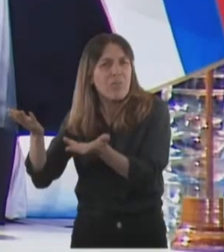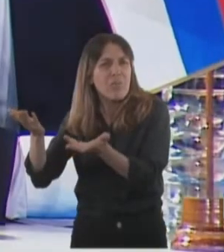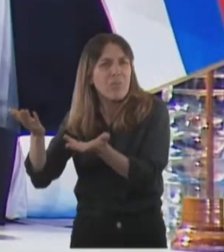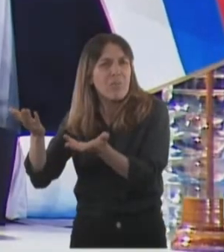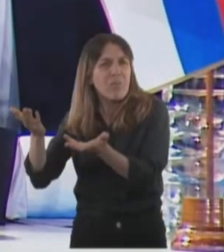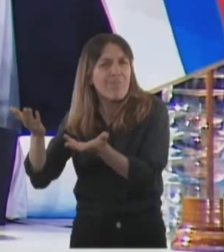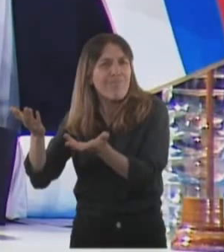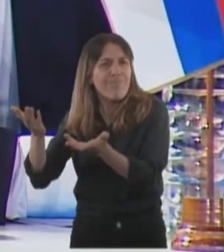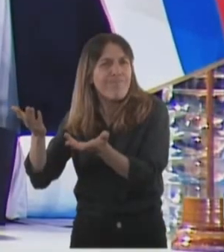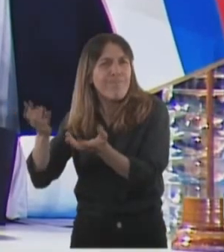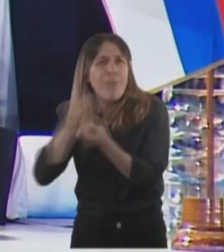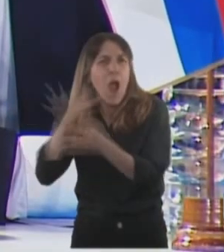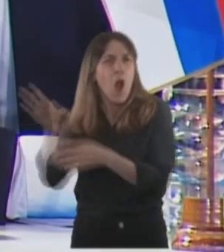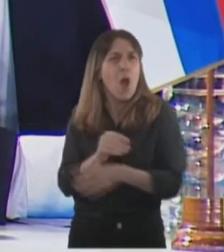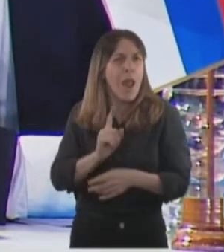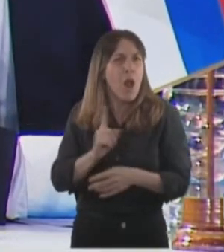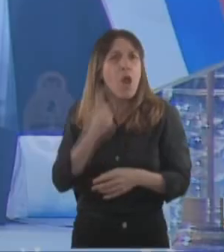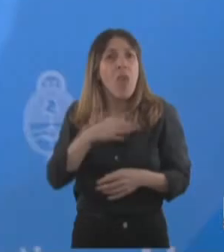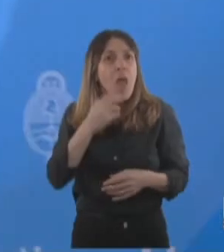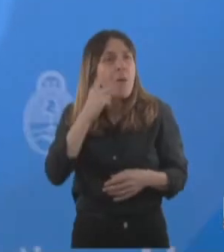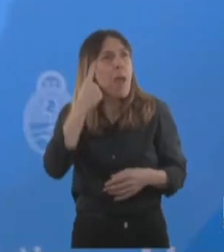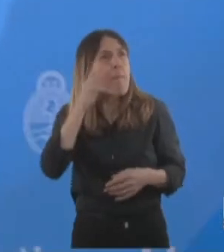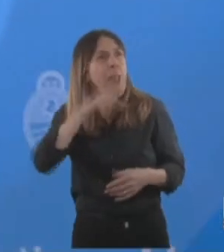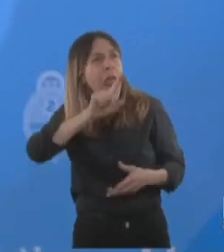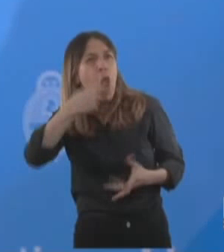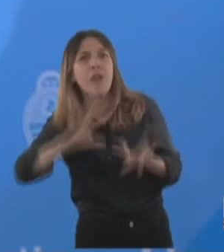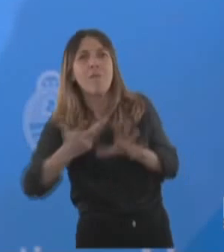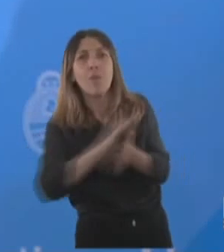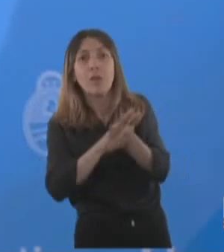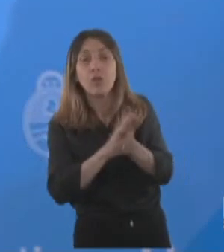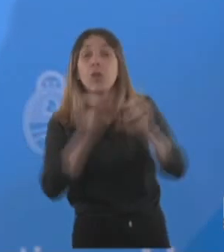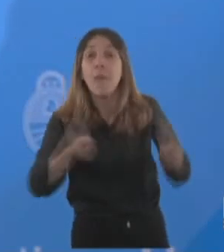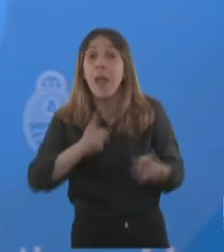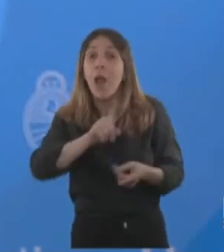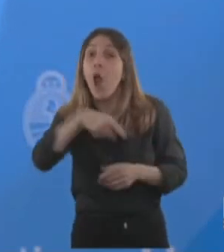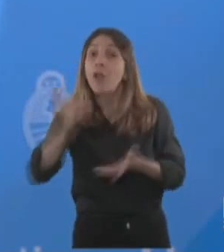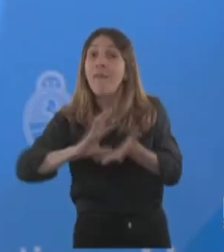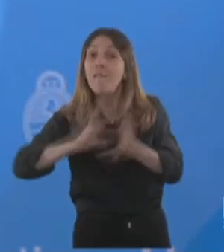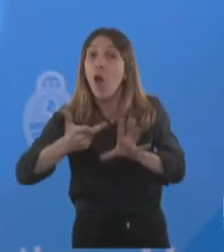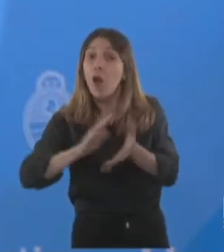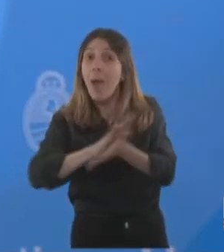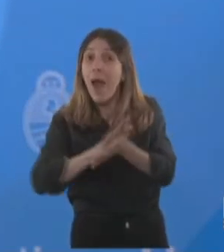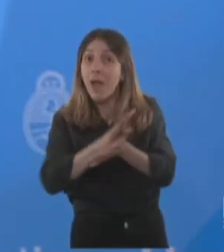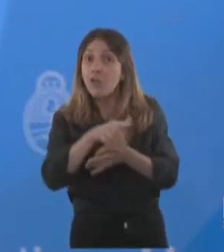Y tenemos que buscar la manera. También la manera tiene que ver